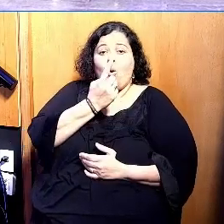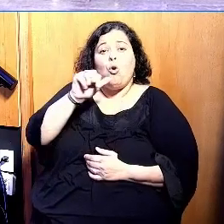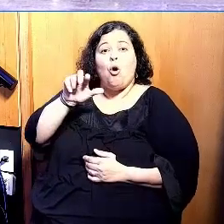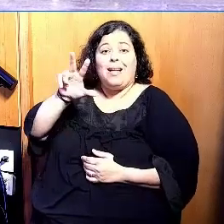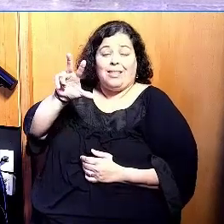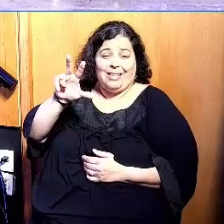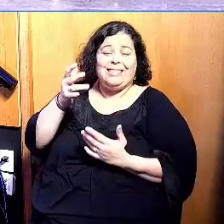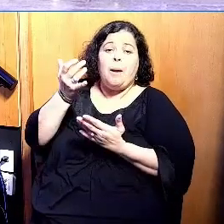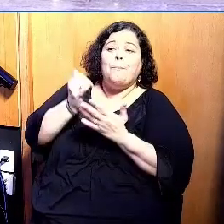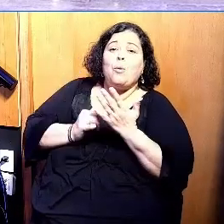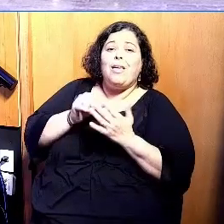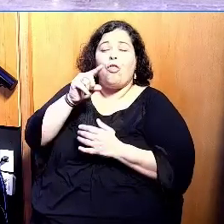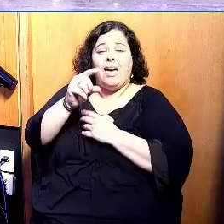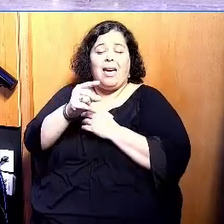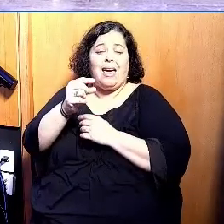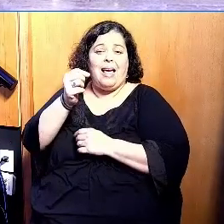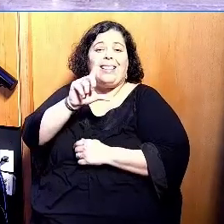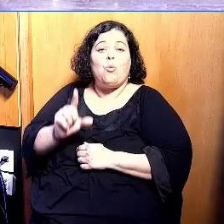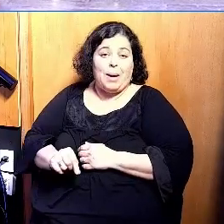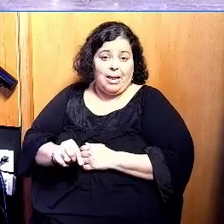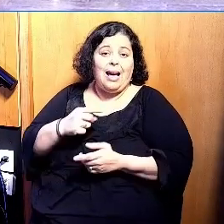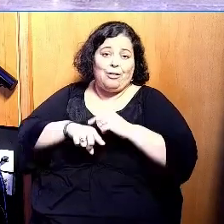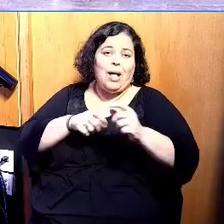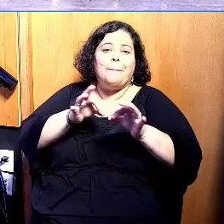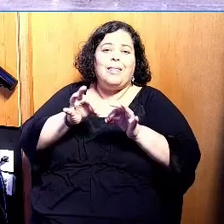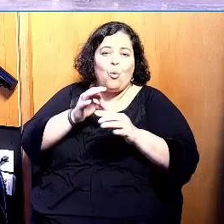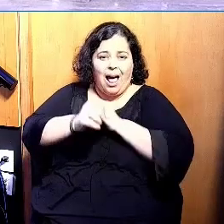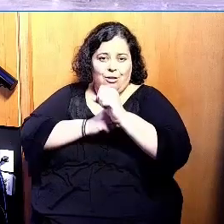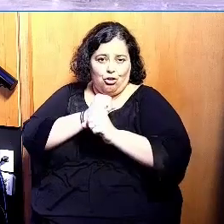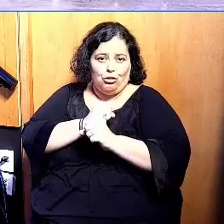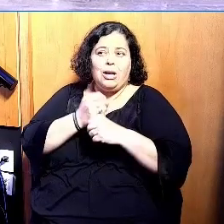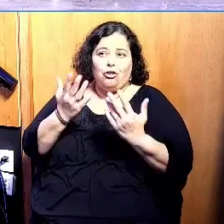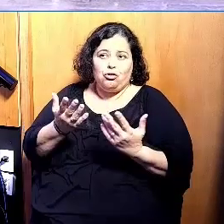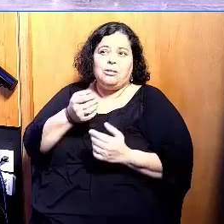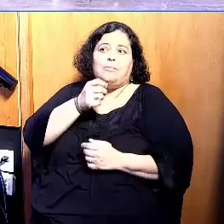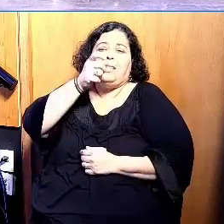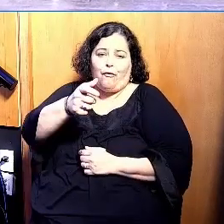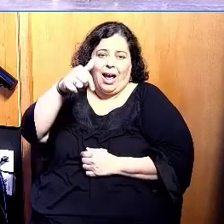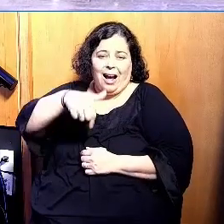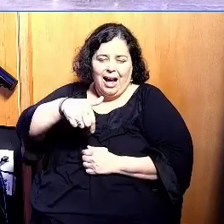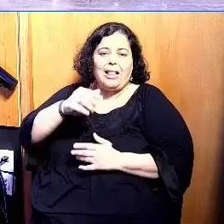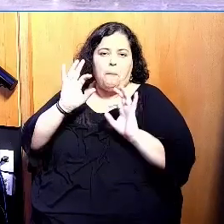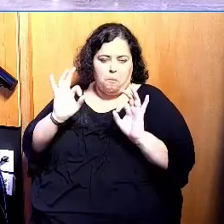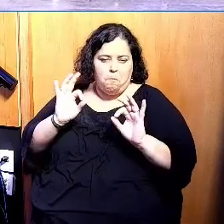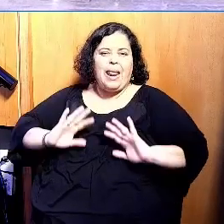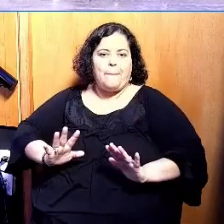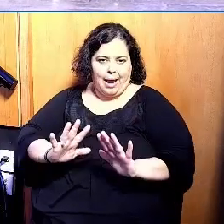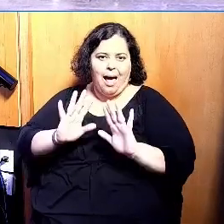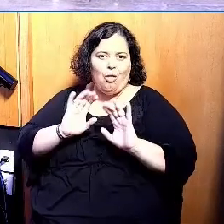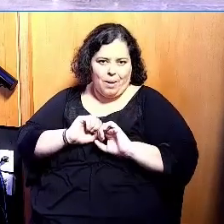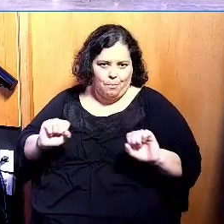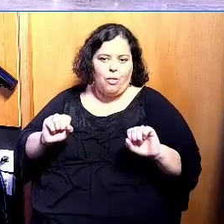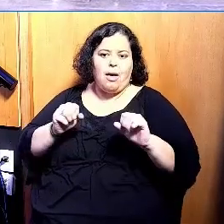de Latinoamérica, esto está medido en años. Entonces esto da cuenta de que estábamos bastante preparados cuando llegó la pandemia para que